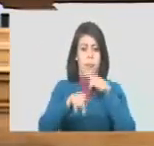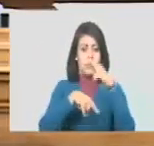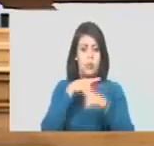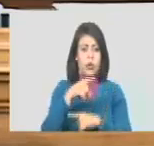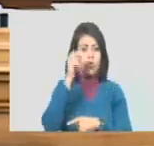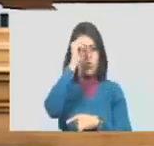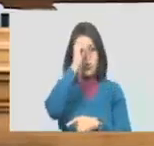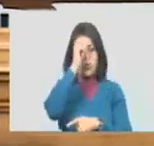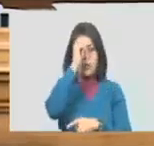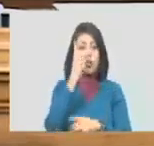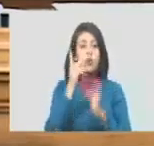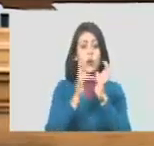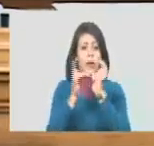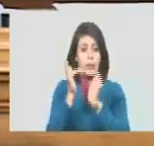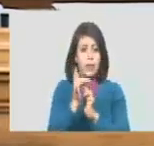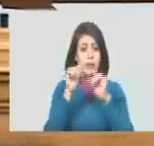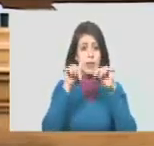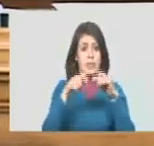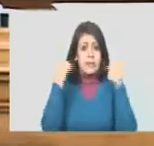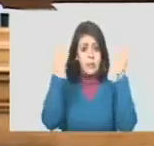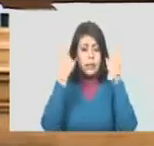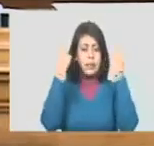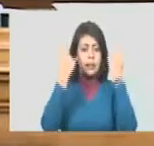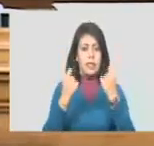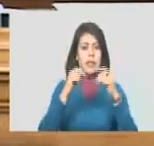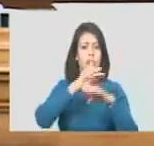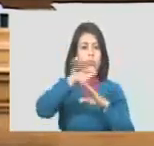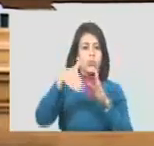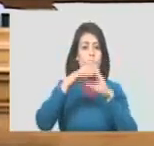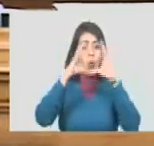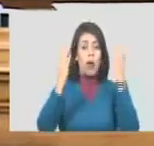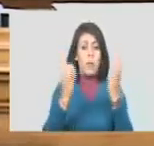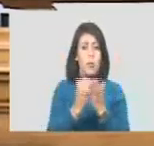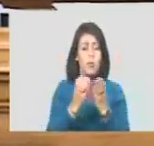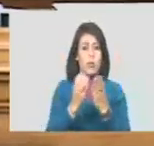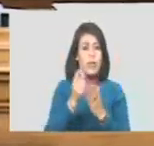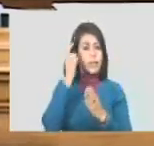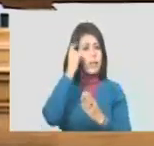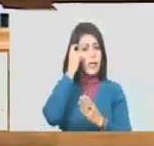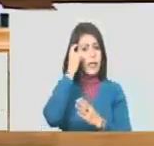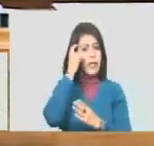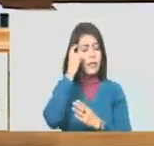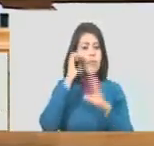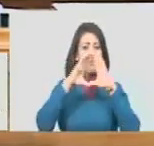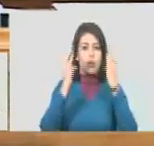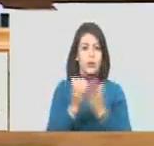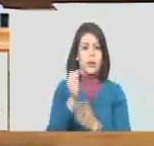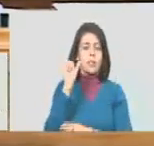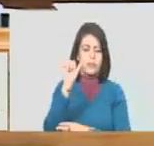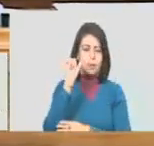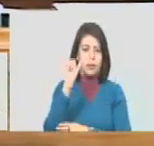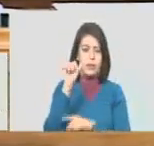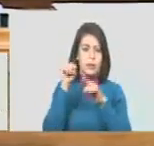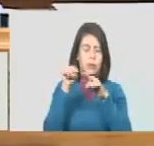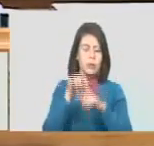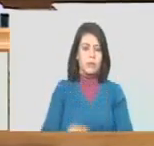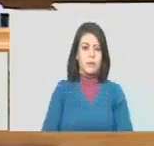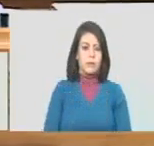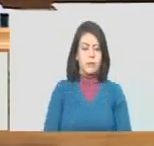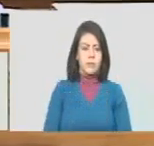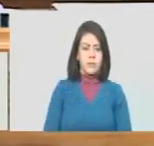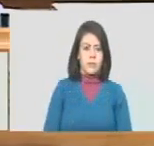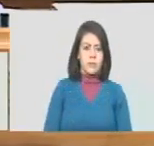día domingo, 2 de abril, se celebrará en todo el planeta el Día Mundial de las Personas con